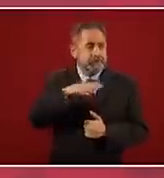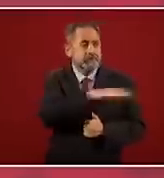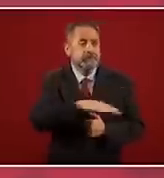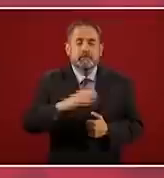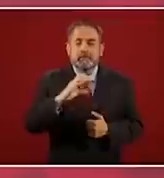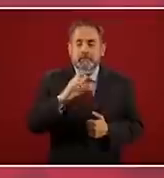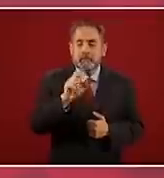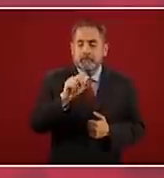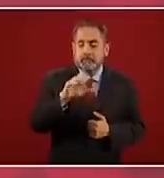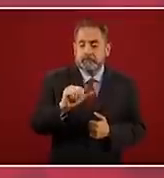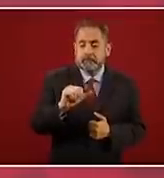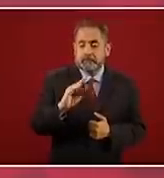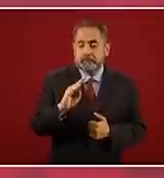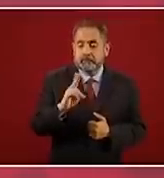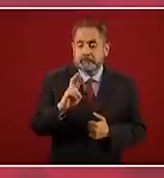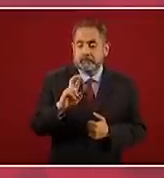Burgos